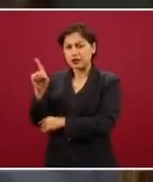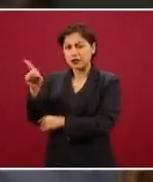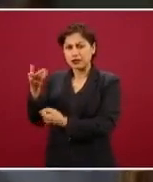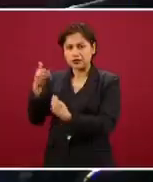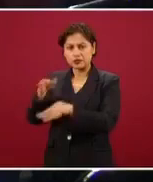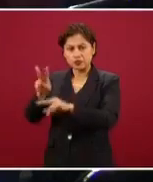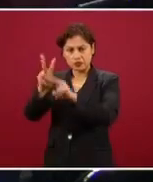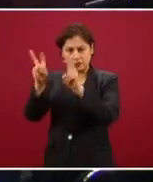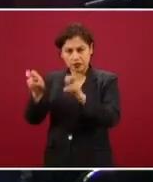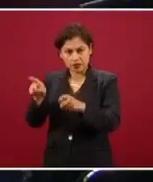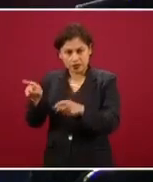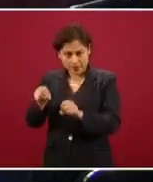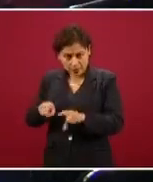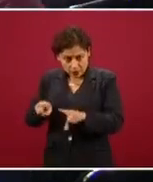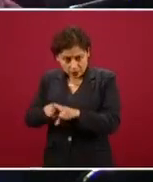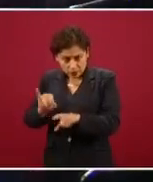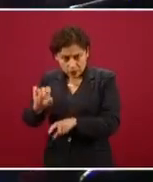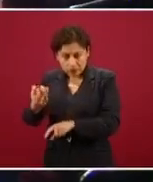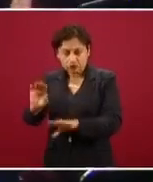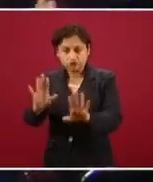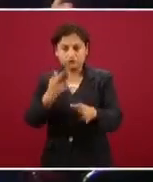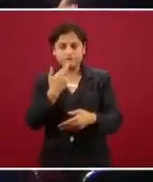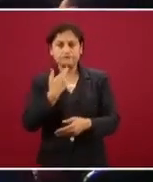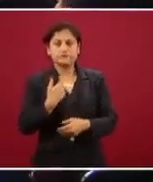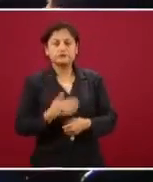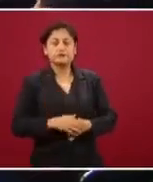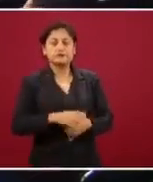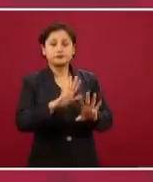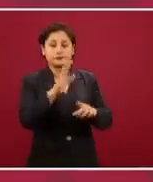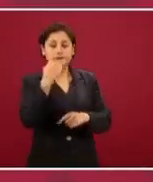tema. Sí, miren,